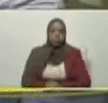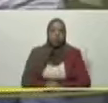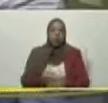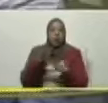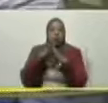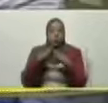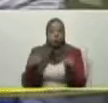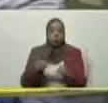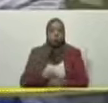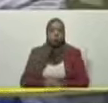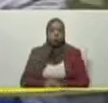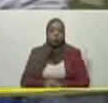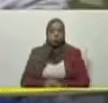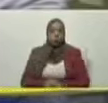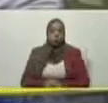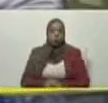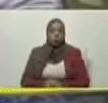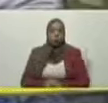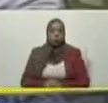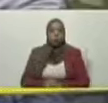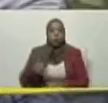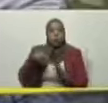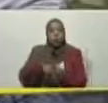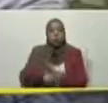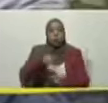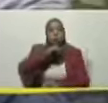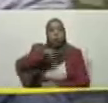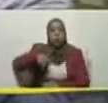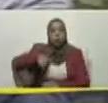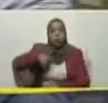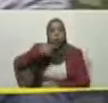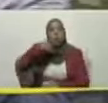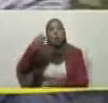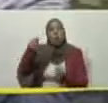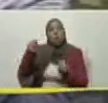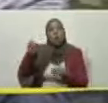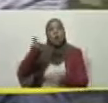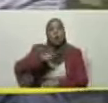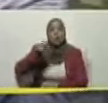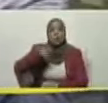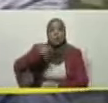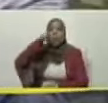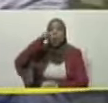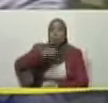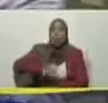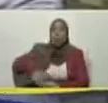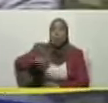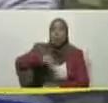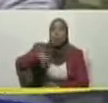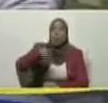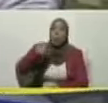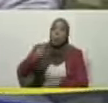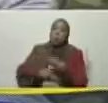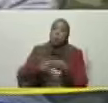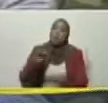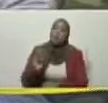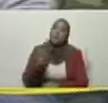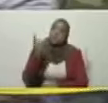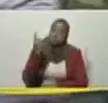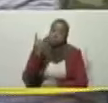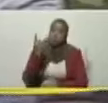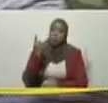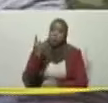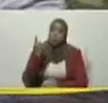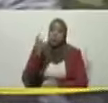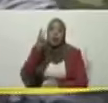todo y a profundizar. Hay mucha necesidad. Hemos hecho el primer